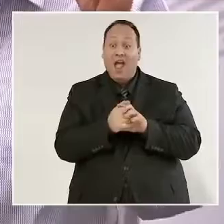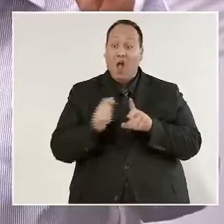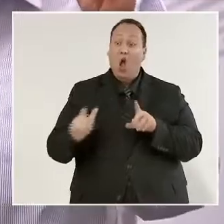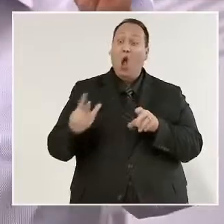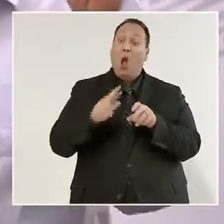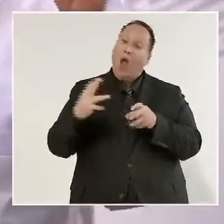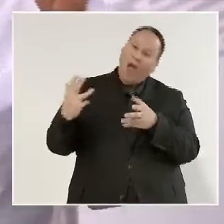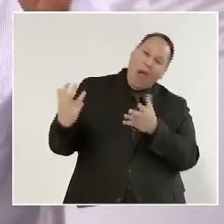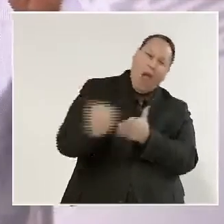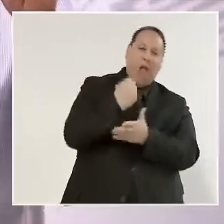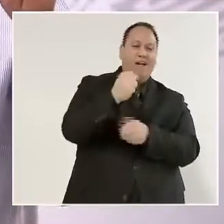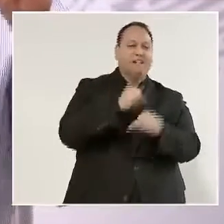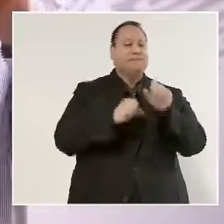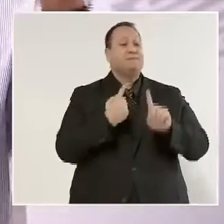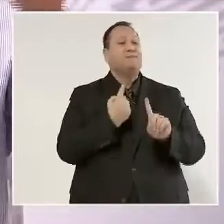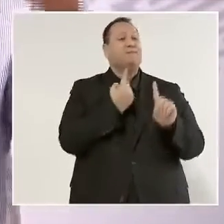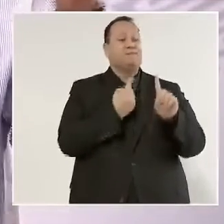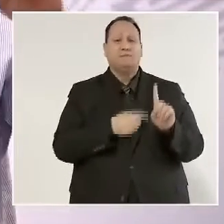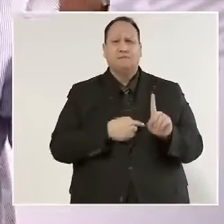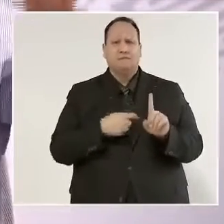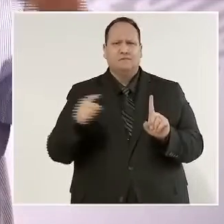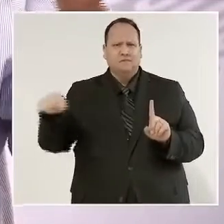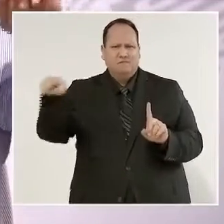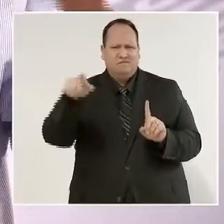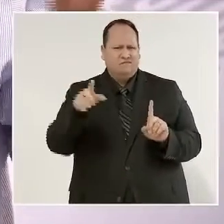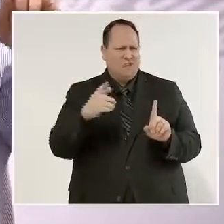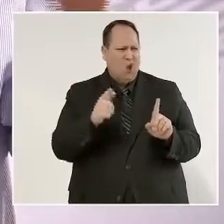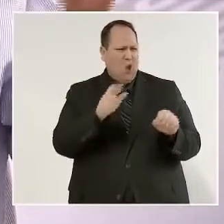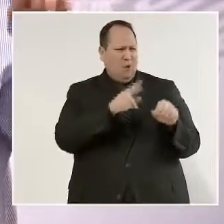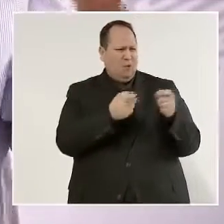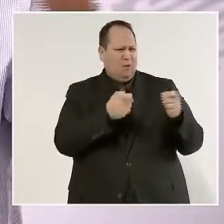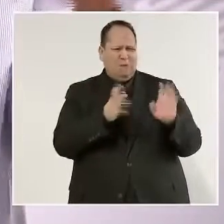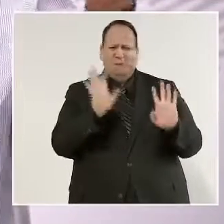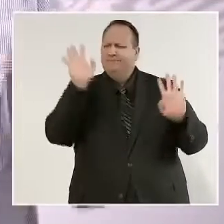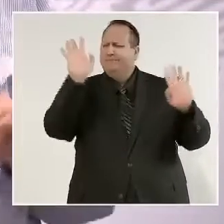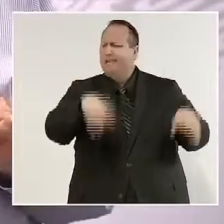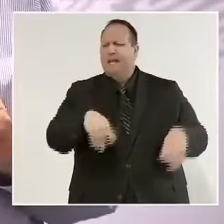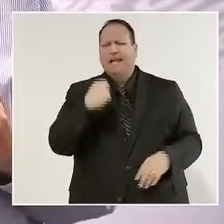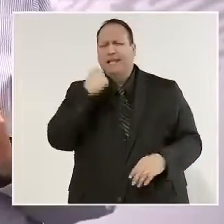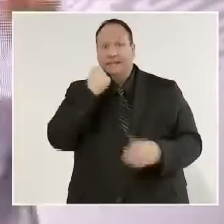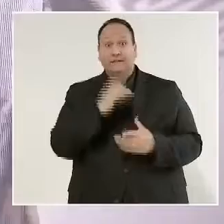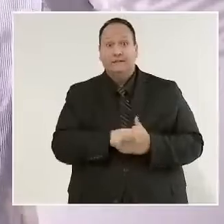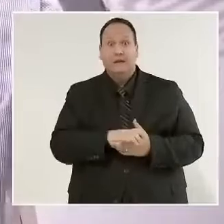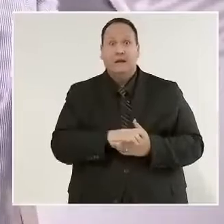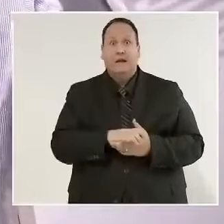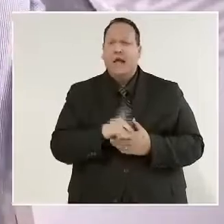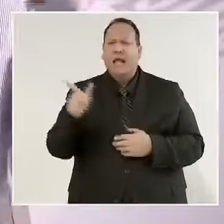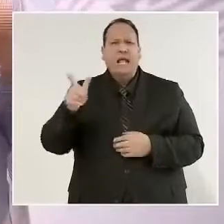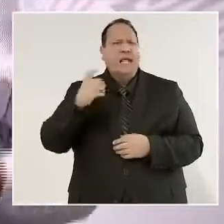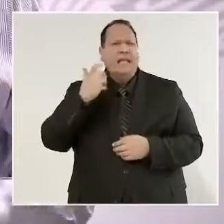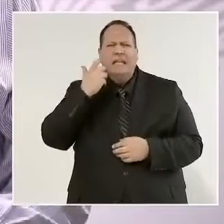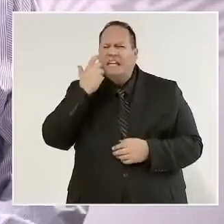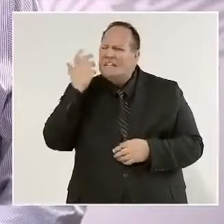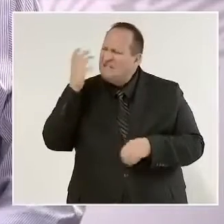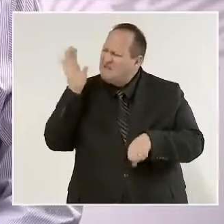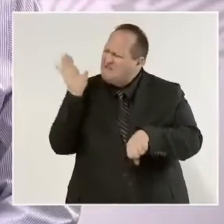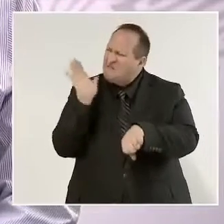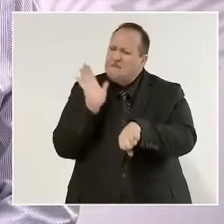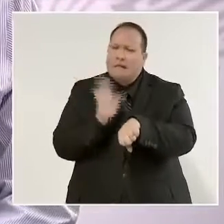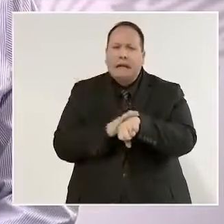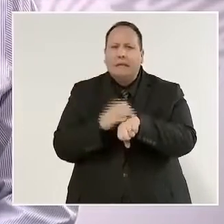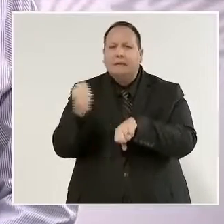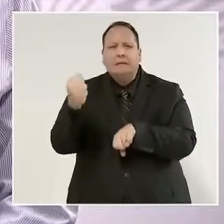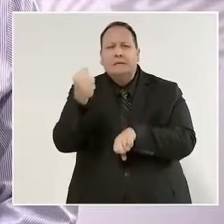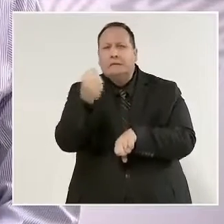gobernatura, no les importaba tanto la gobernatura. Lo que más les